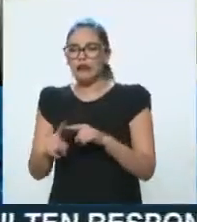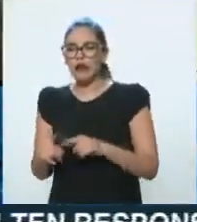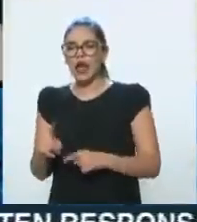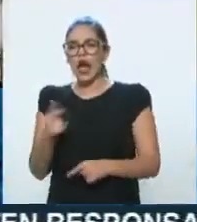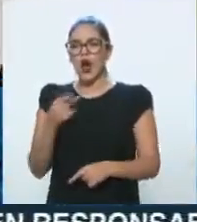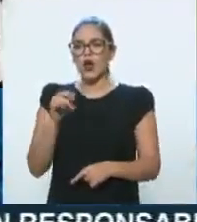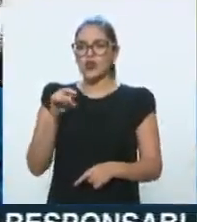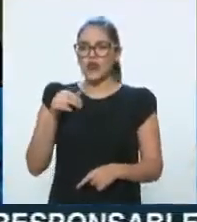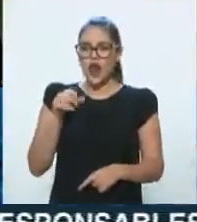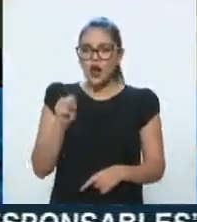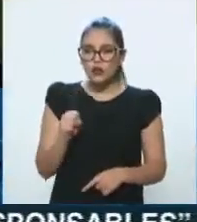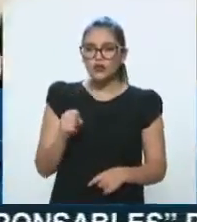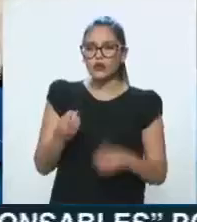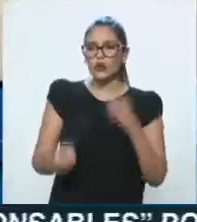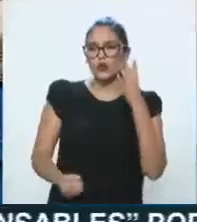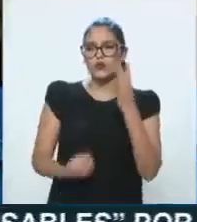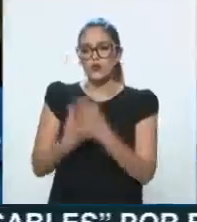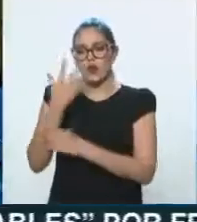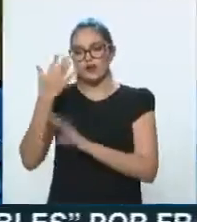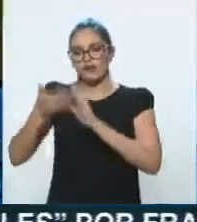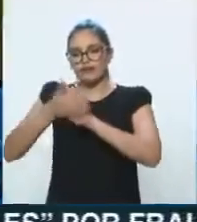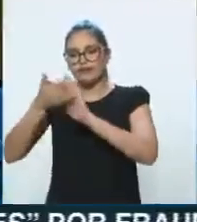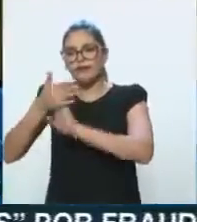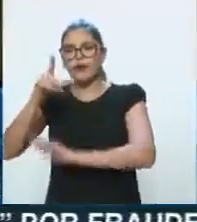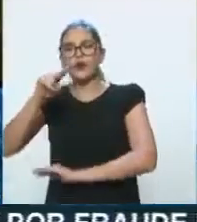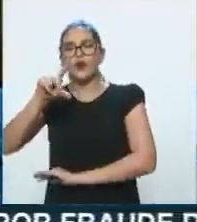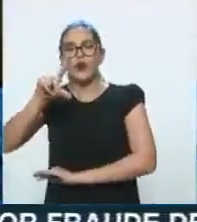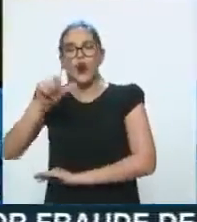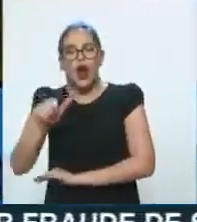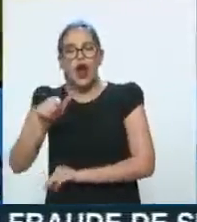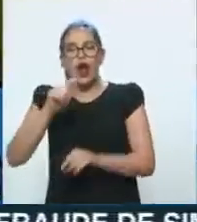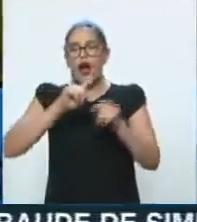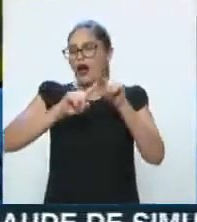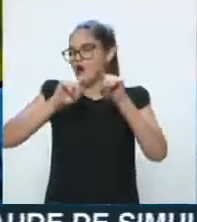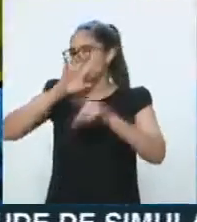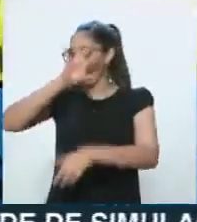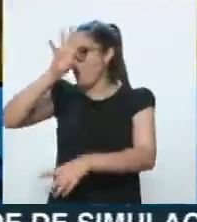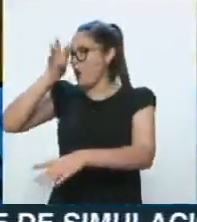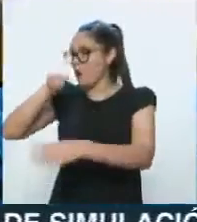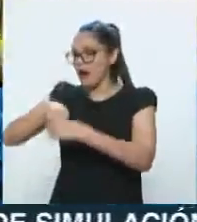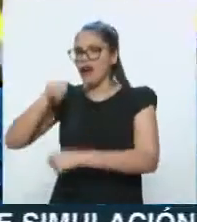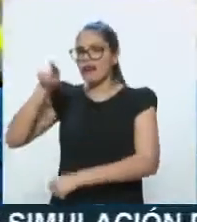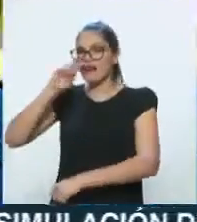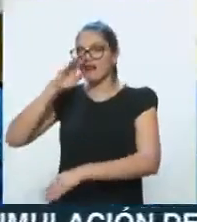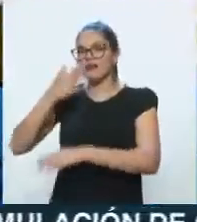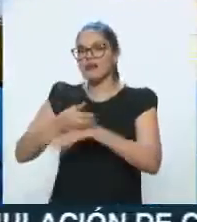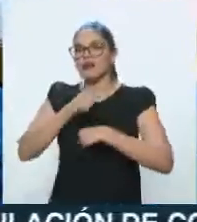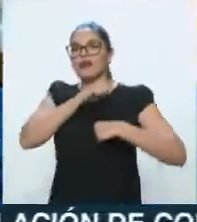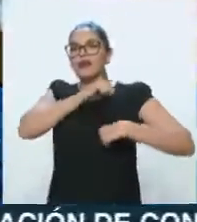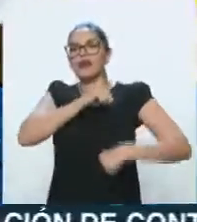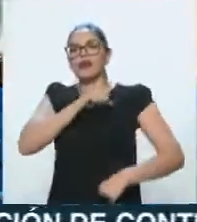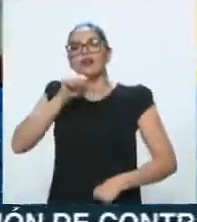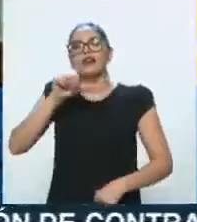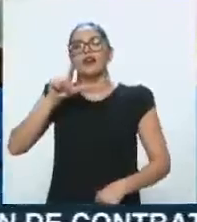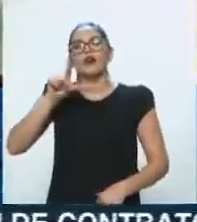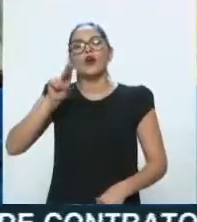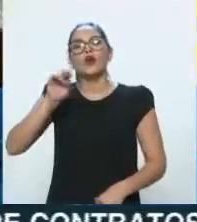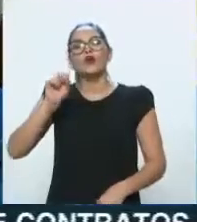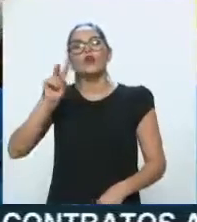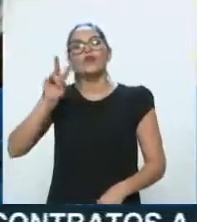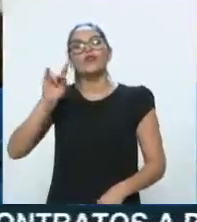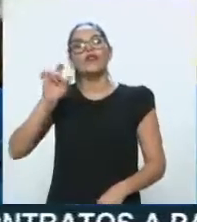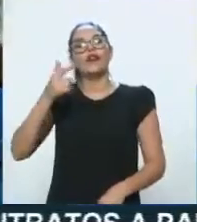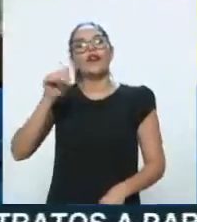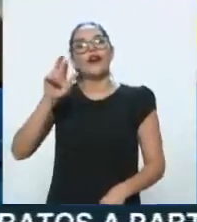la remodelación de la refinería en tula todas éstas pasaron por las manos de línea de garay cuando era secretaria de hacienda